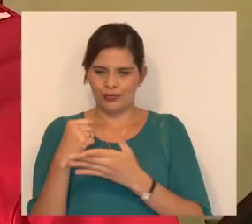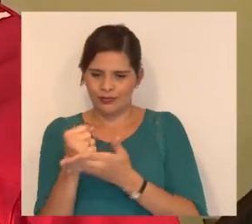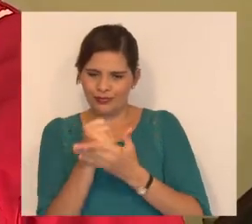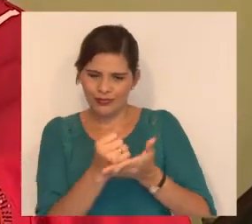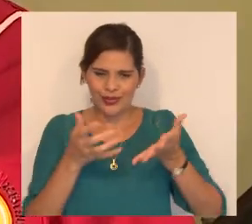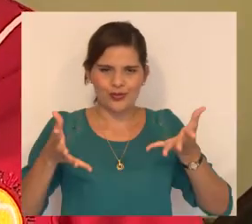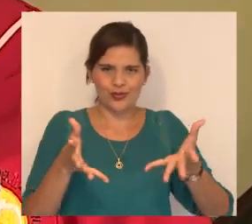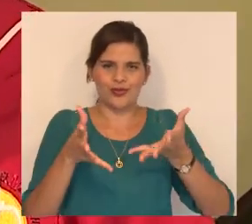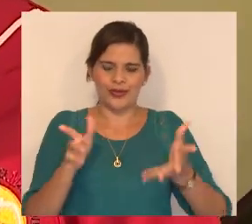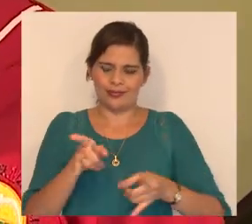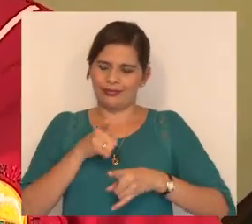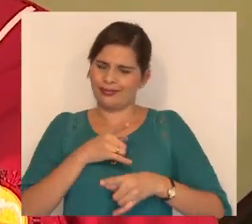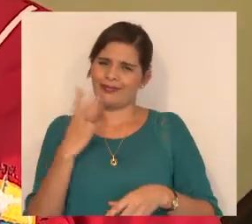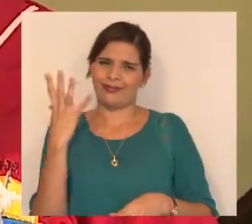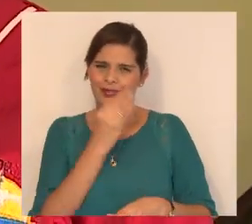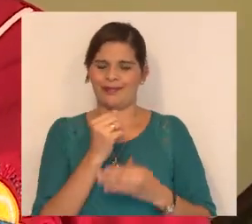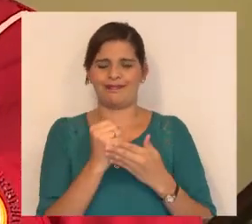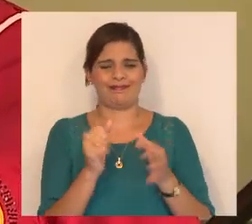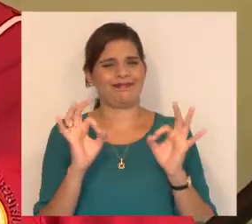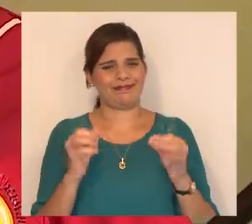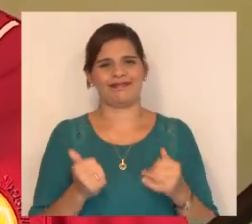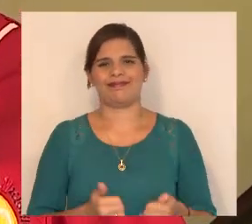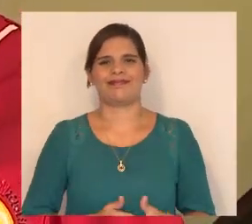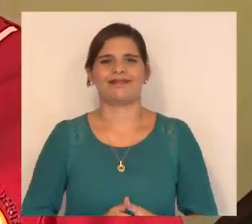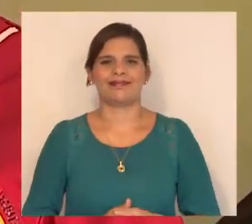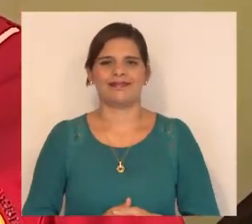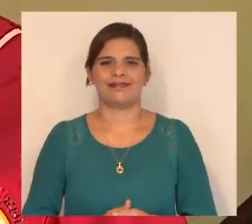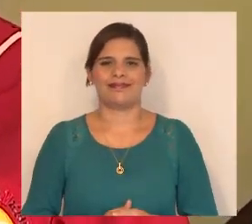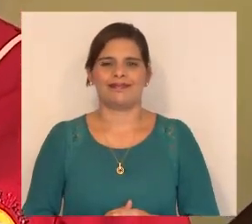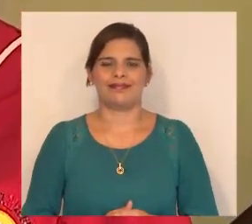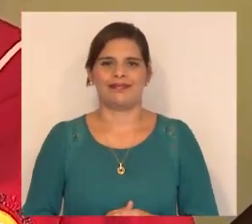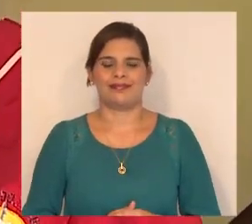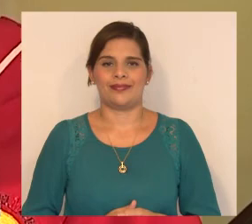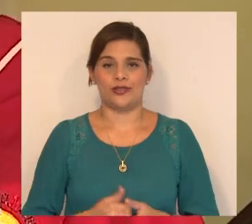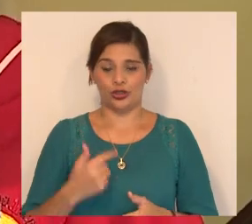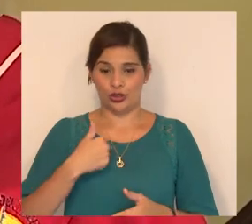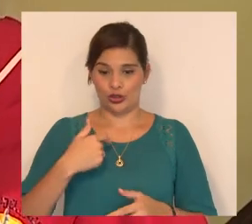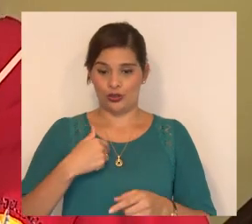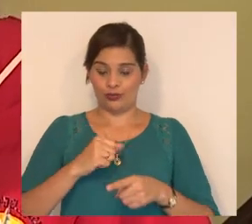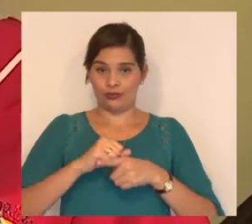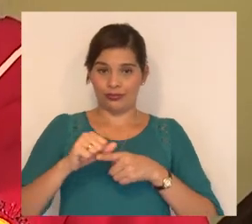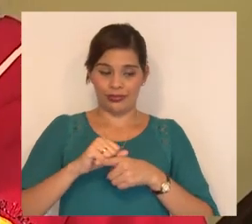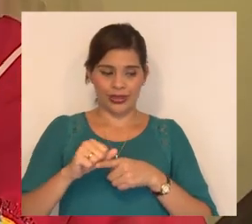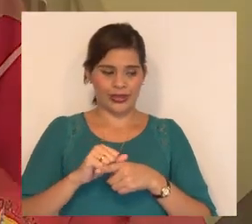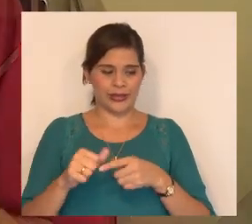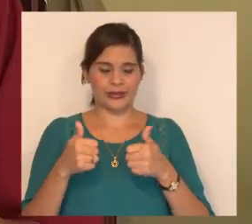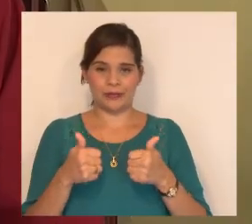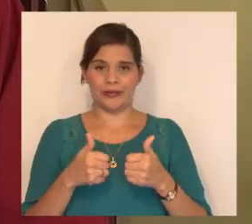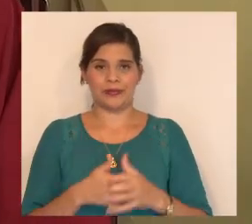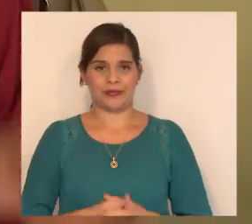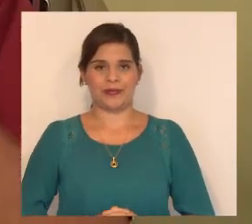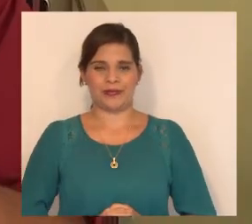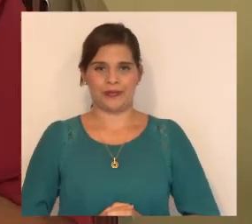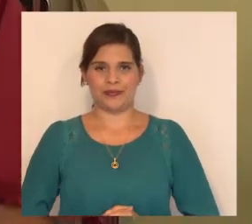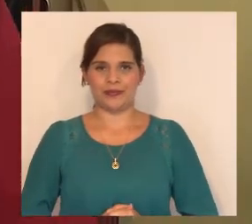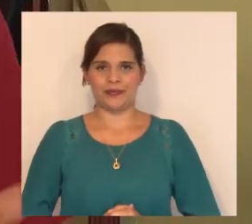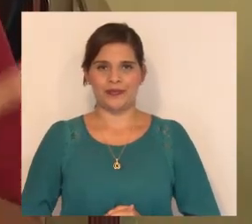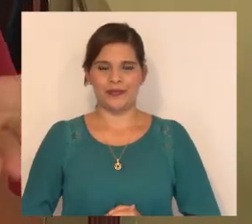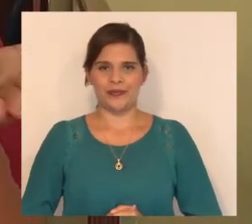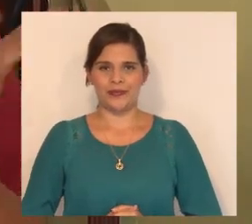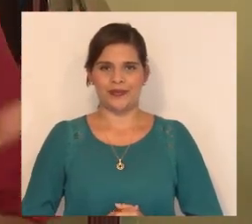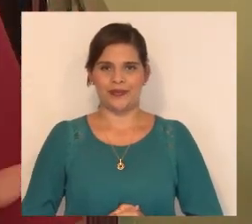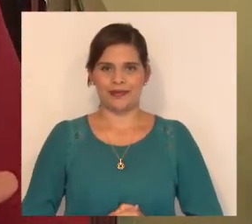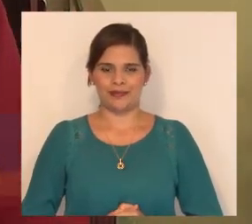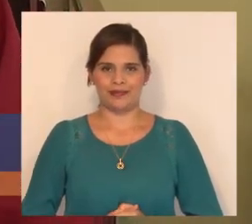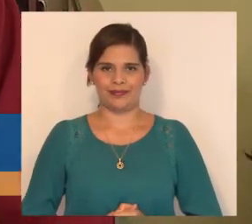entonces para nosotros estar en ese lugar compartiendo con los niños, la verdad ha sido muy satisfactoria la experiencia con ellos. La experiencia que esta práctica